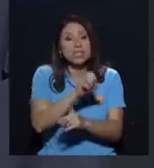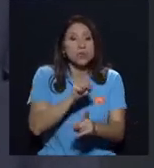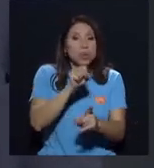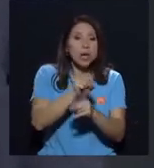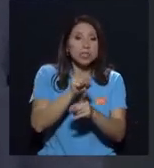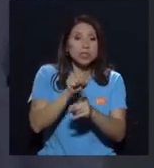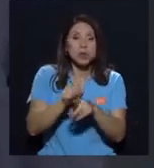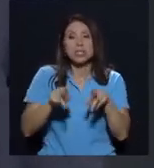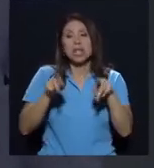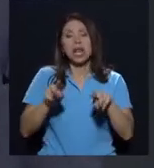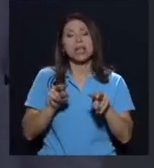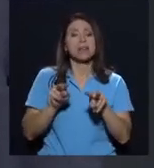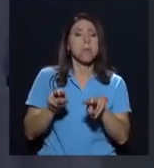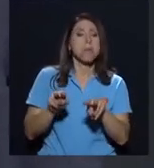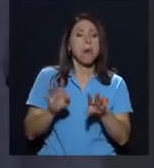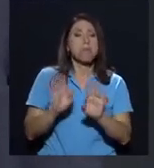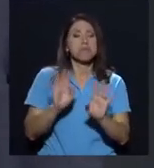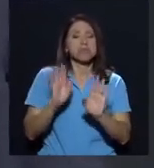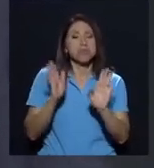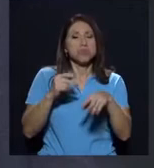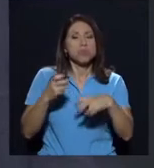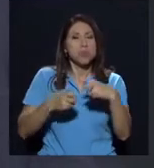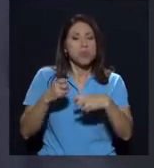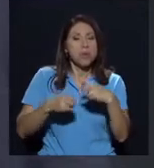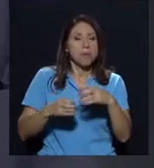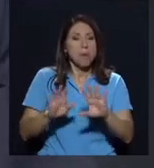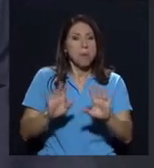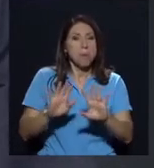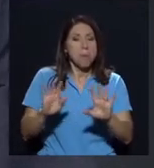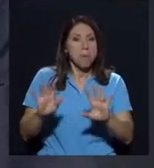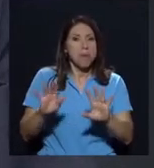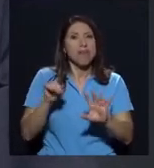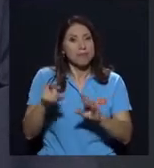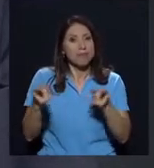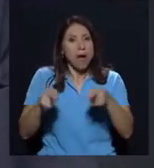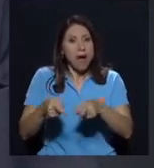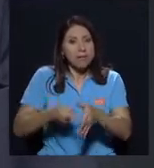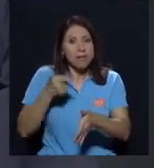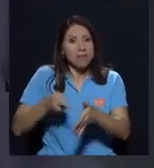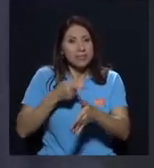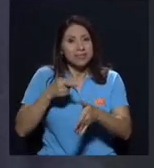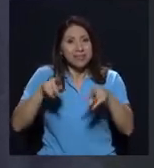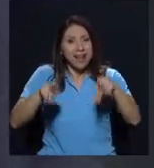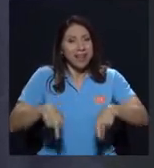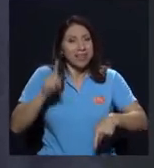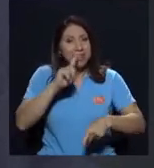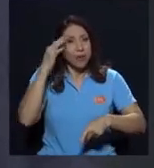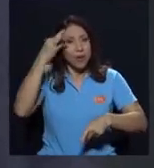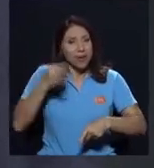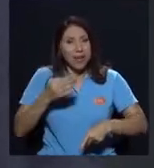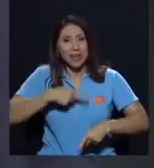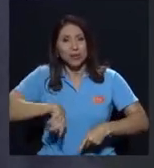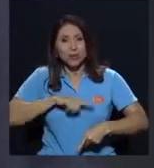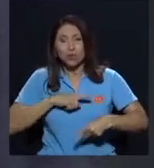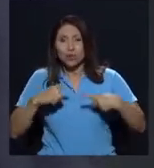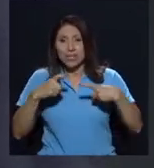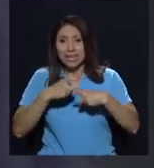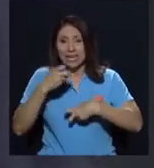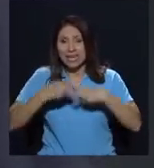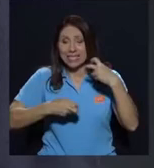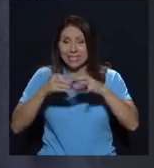considera necesario actuar porque no consideran que estamos frente a una crisis importante a mí me da la impresión de que se